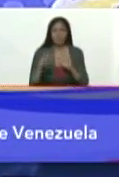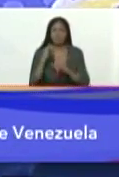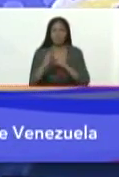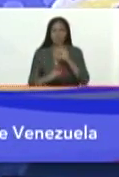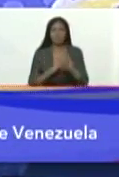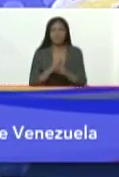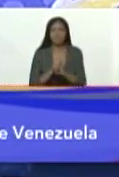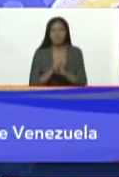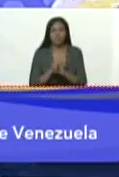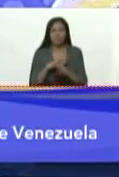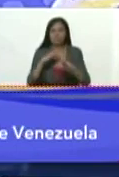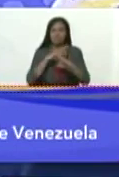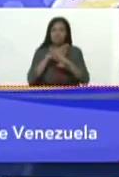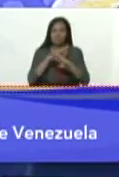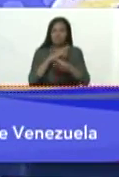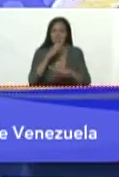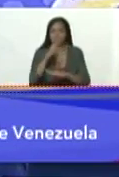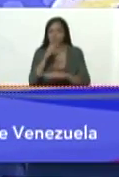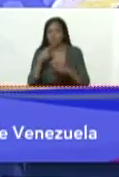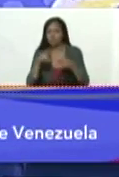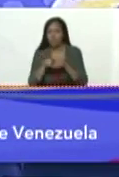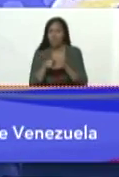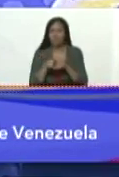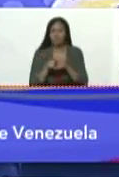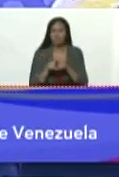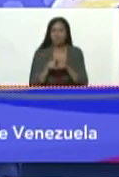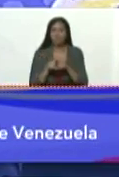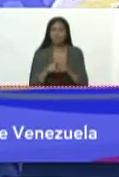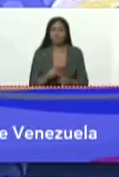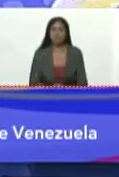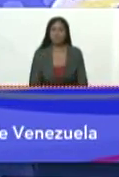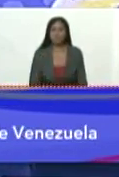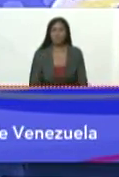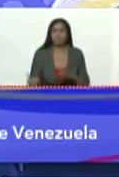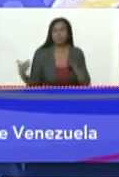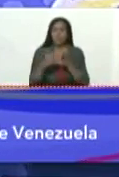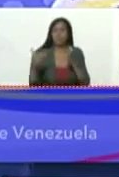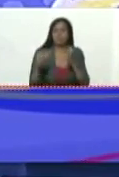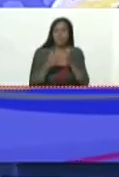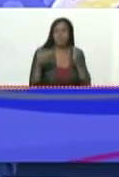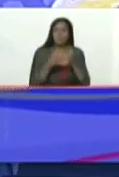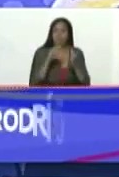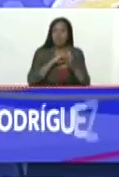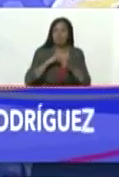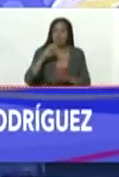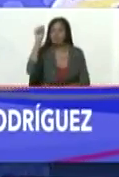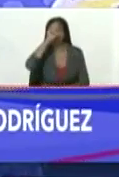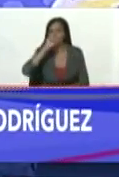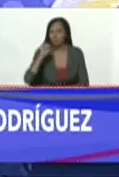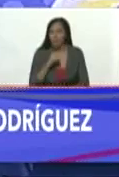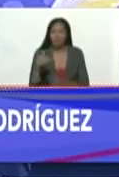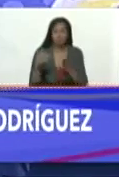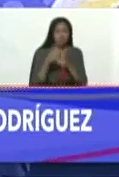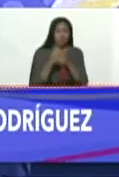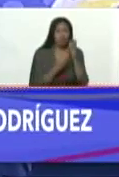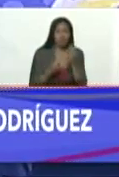bloqueo y persecución financiera y comercial, ataque a la moneda, ataque a la